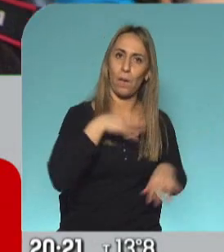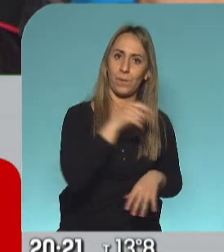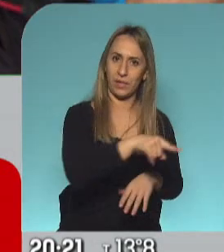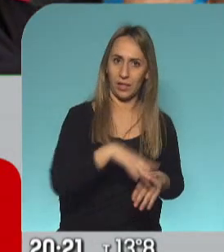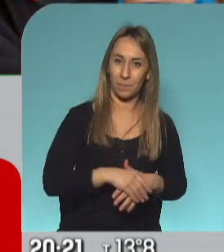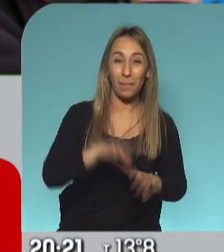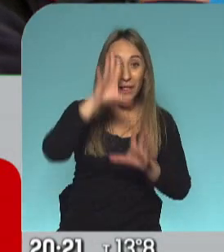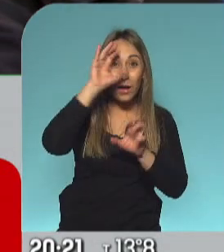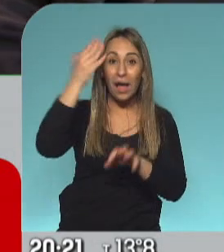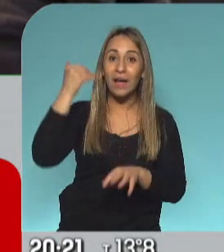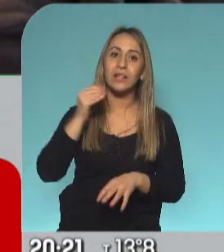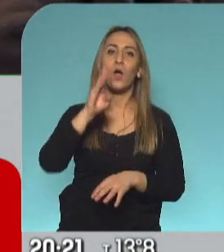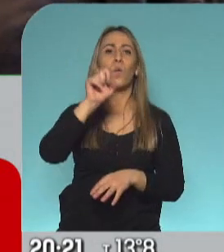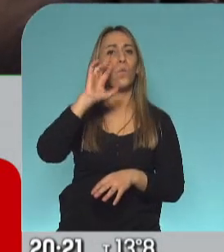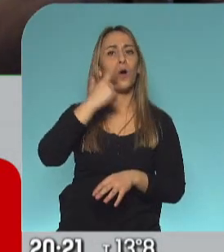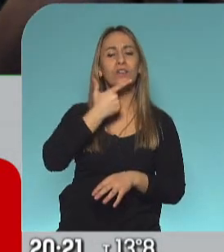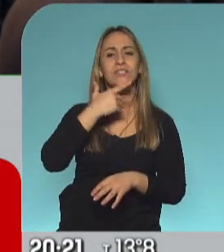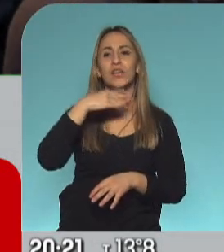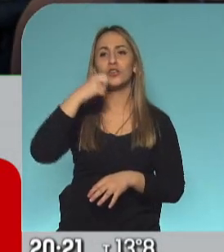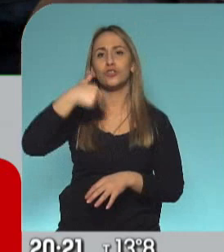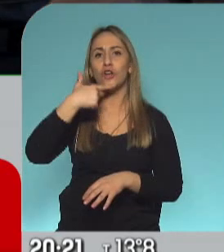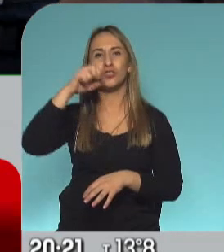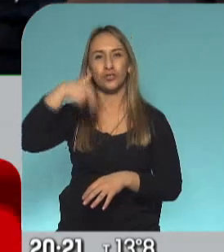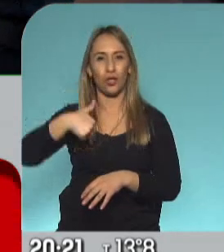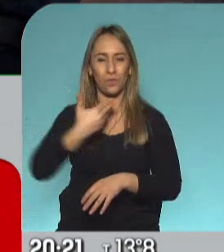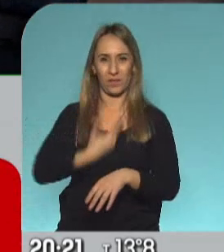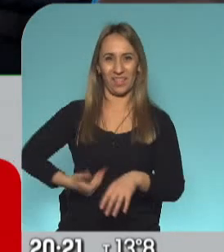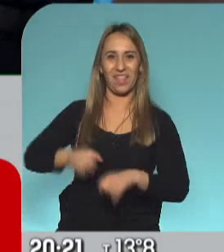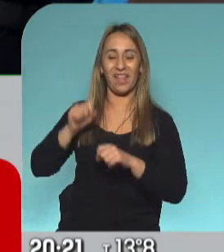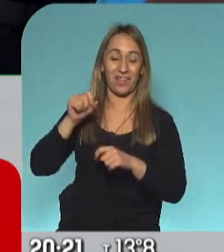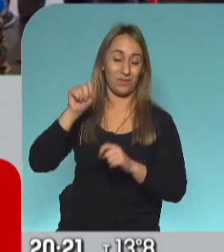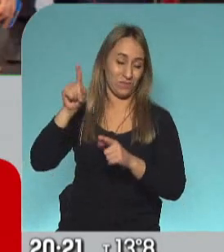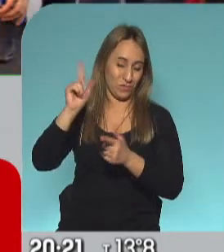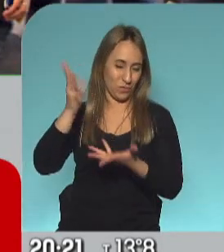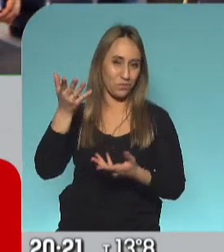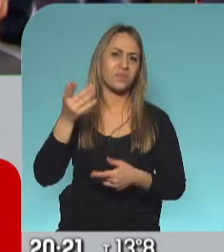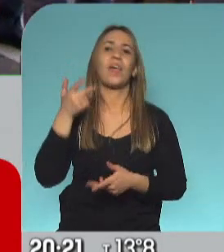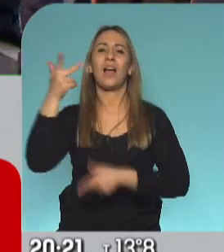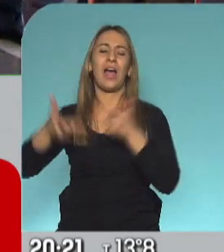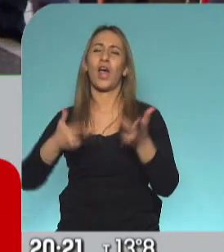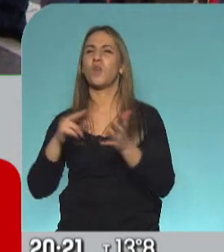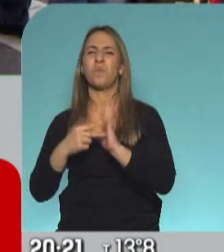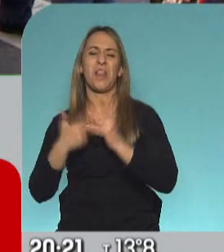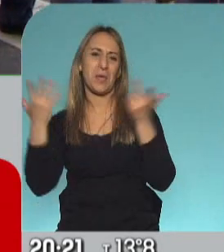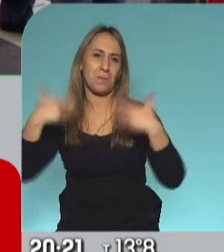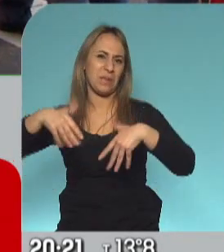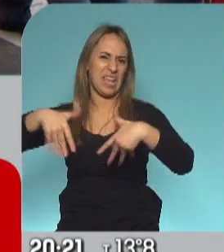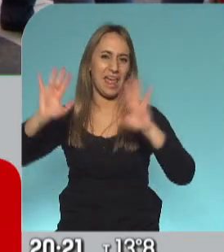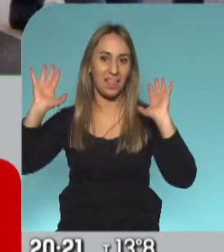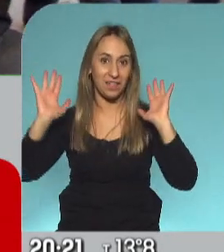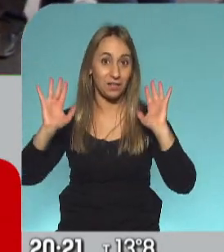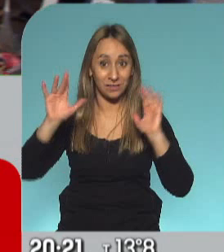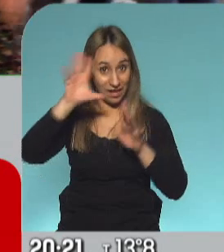Boris Johnson, sí, el primer ministro, primero decía que no había tanto problema. Que decía que no había problema, que qué sé yo, que era...